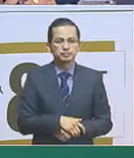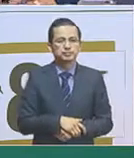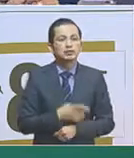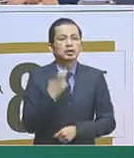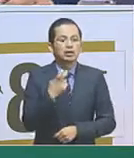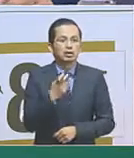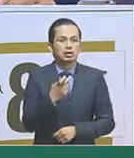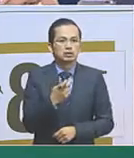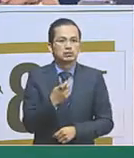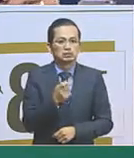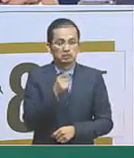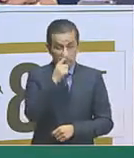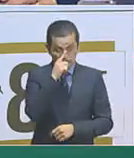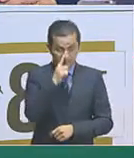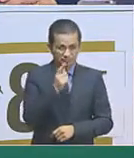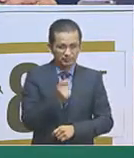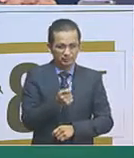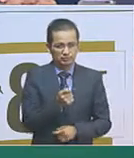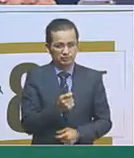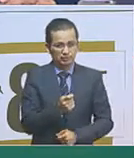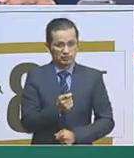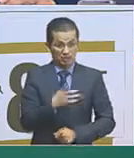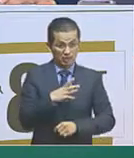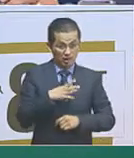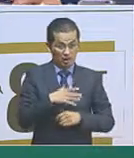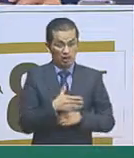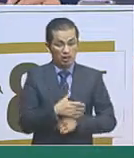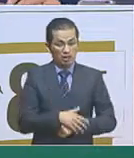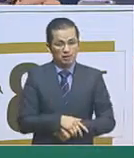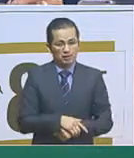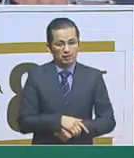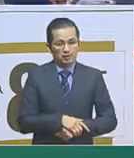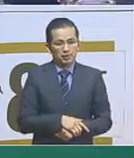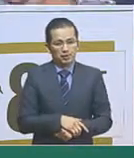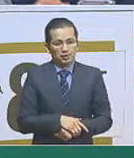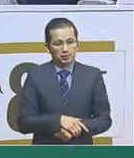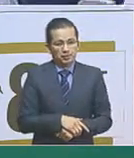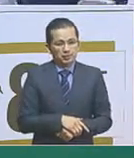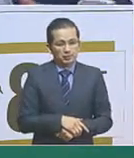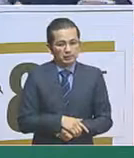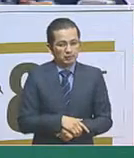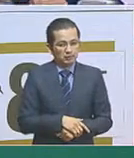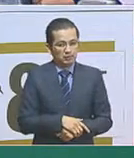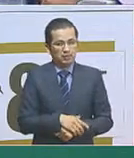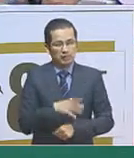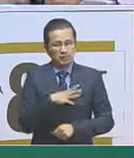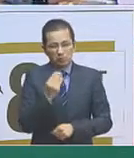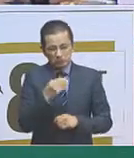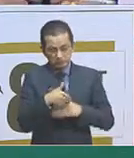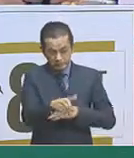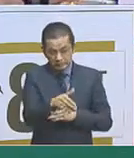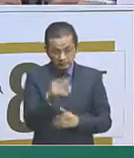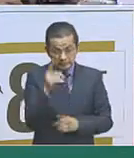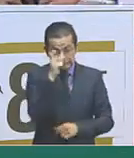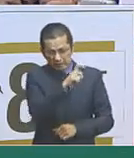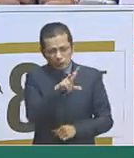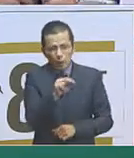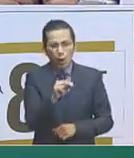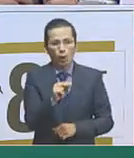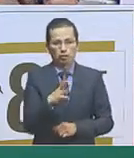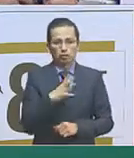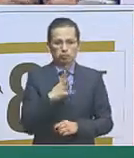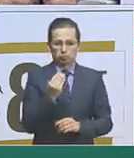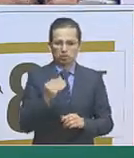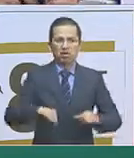una serie de muy diversas no sólo no quisiera decir complicaciones pero sino muchas